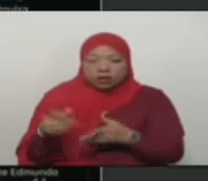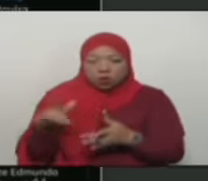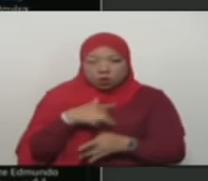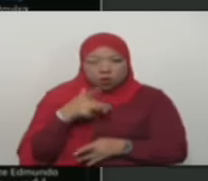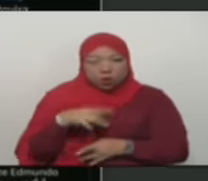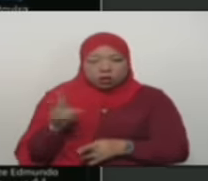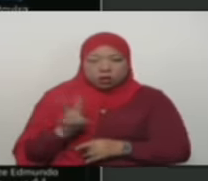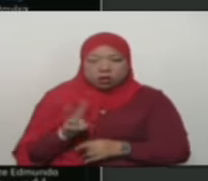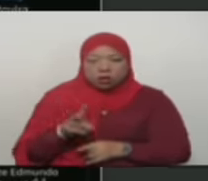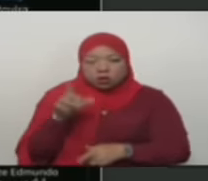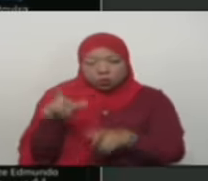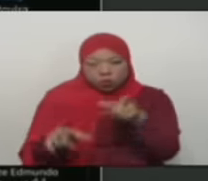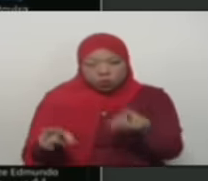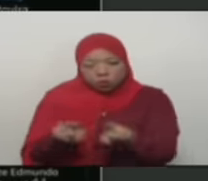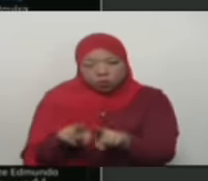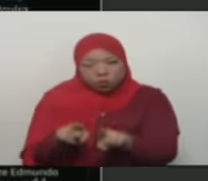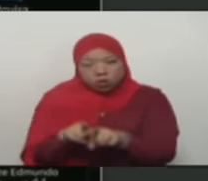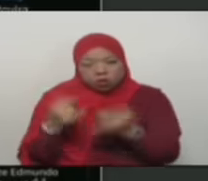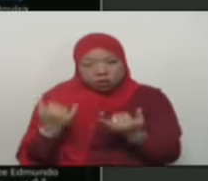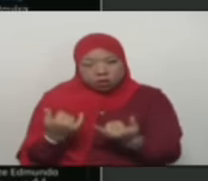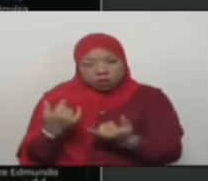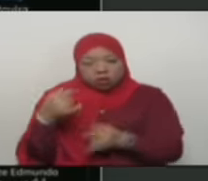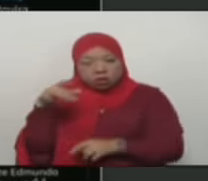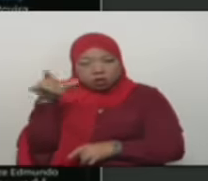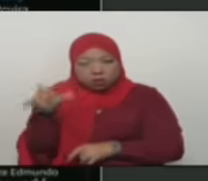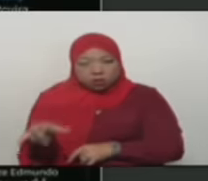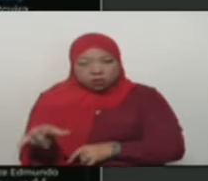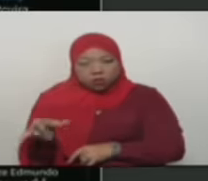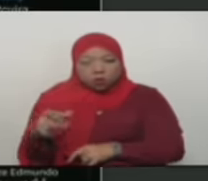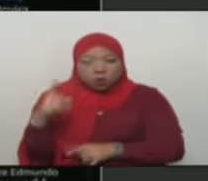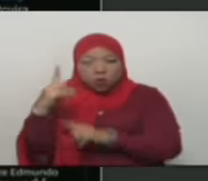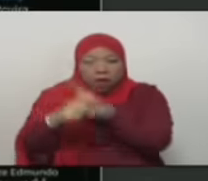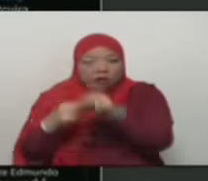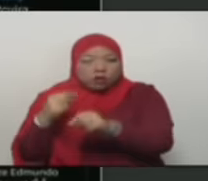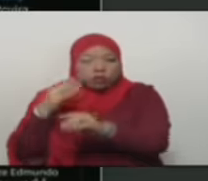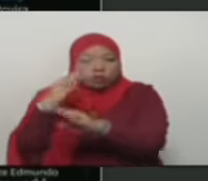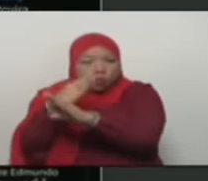la dictadura se está imponiendo. Y a la derecha tienen un tuit de María Corina Machado